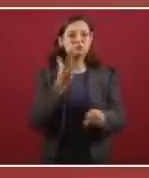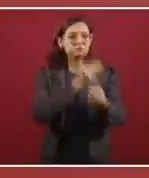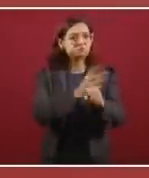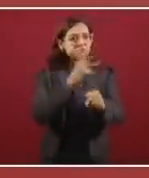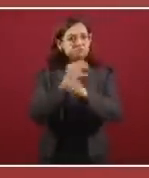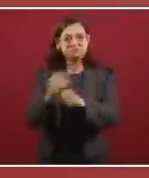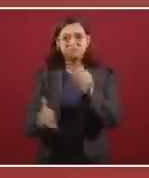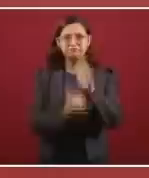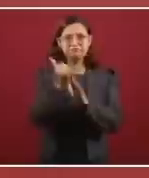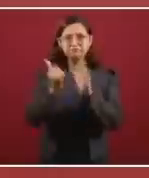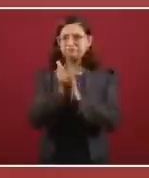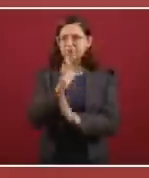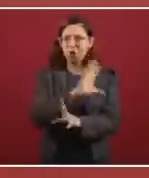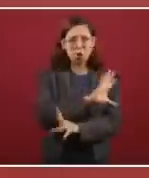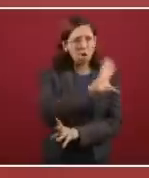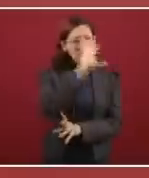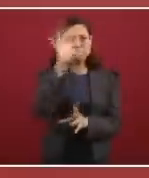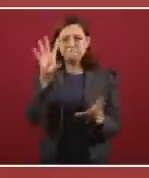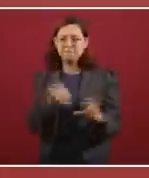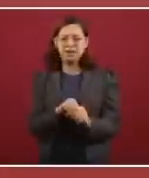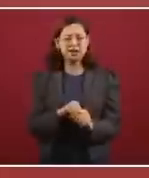mejoraron todos los albergues,